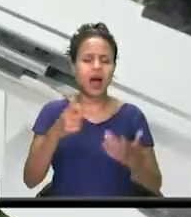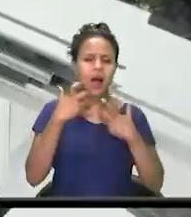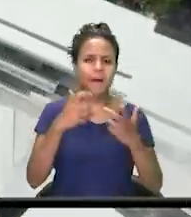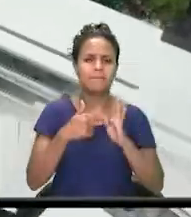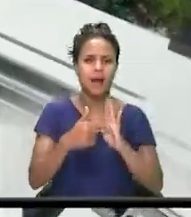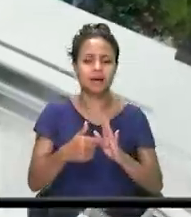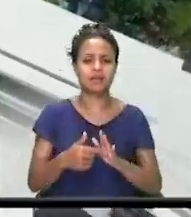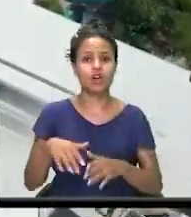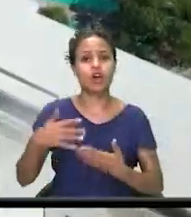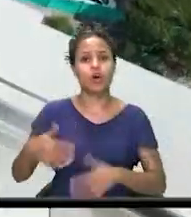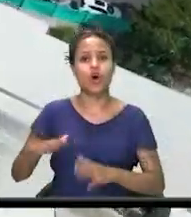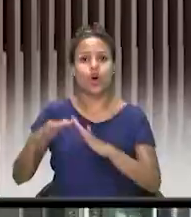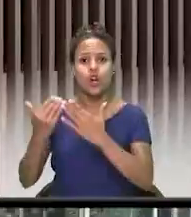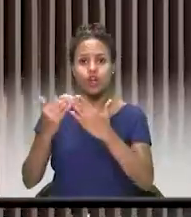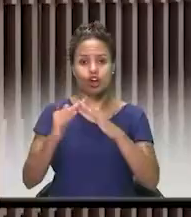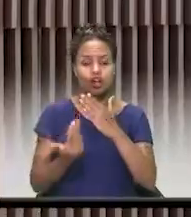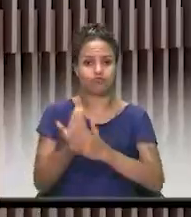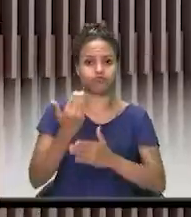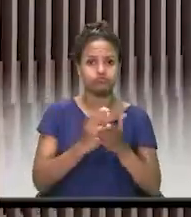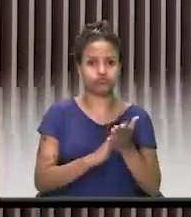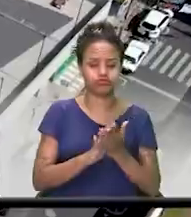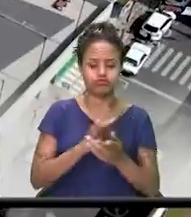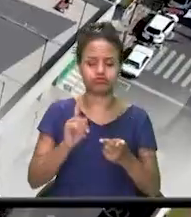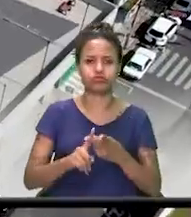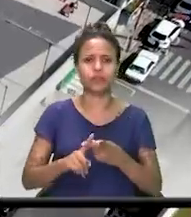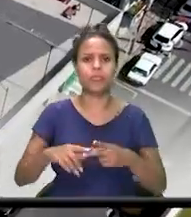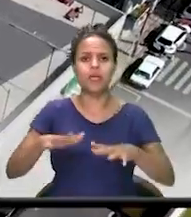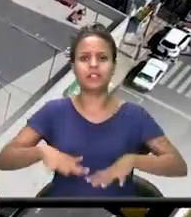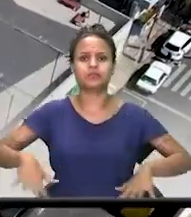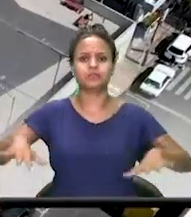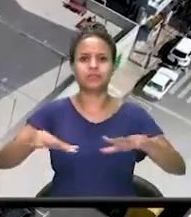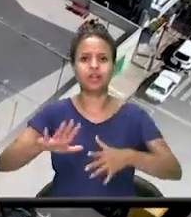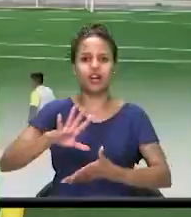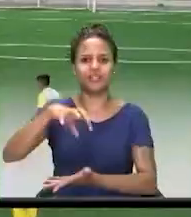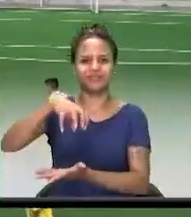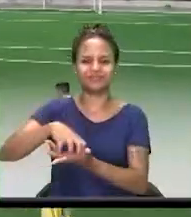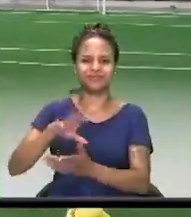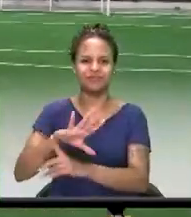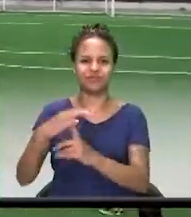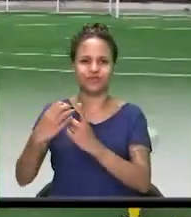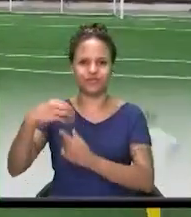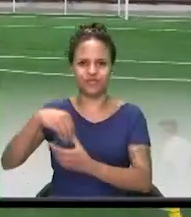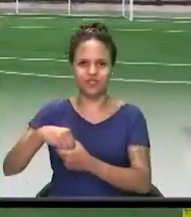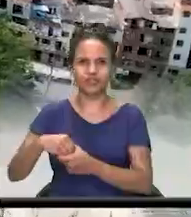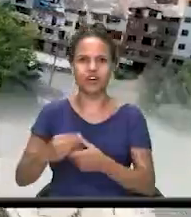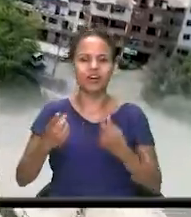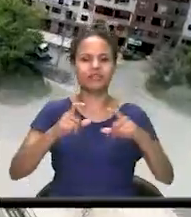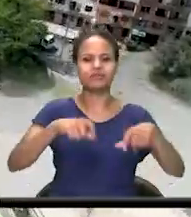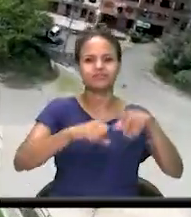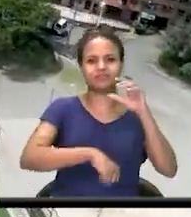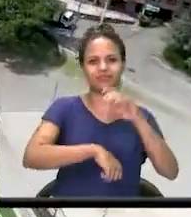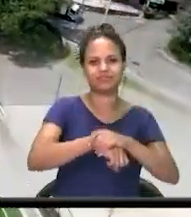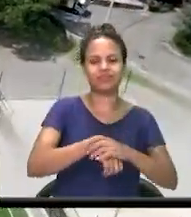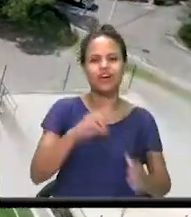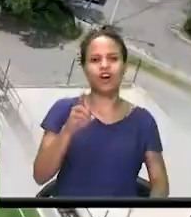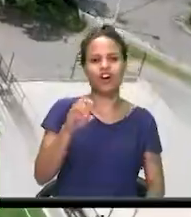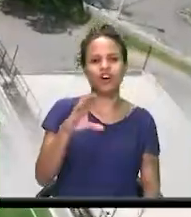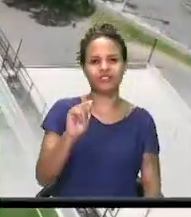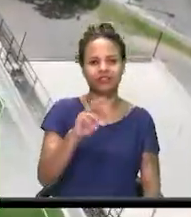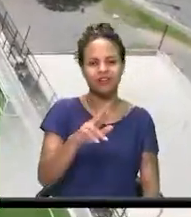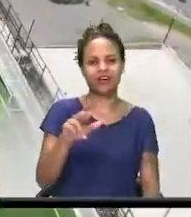y mejorados colegios, escenarios modernos como el Centro Cultural Caribe y el Polideportivo Óscar López